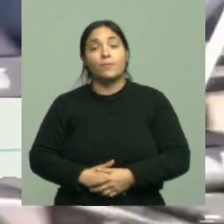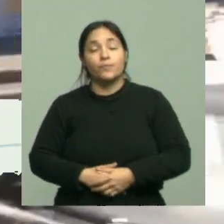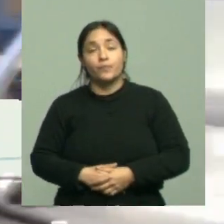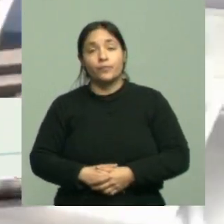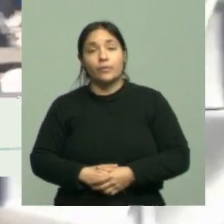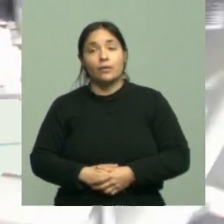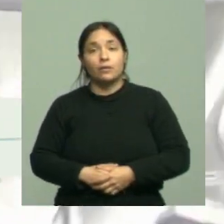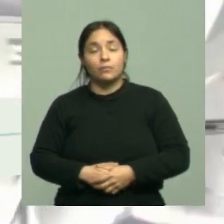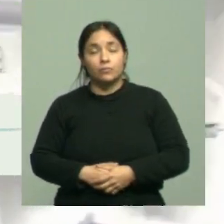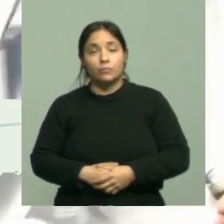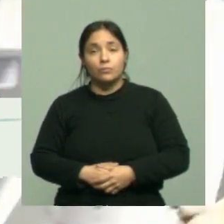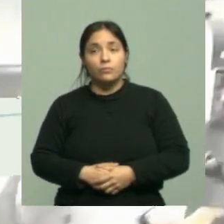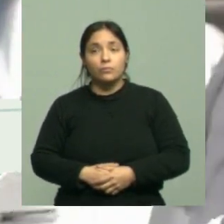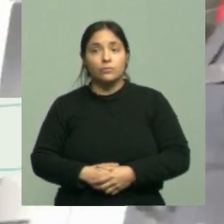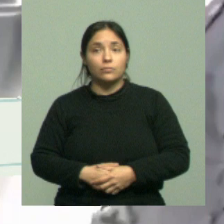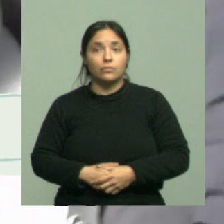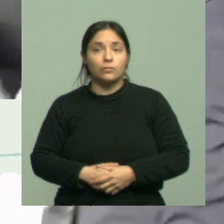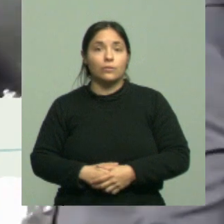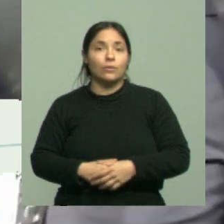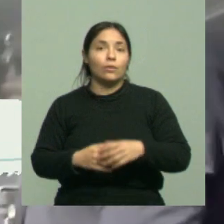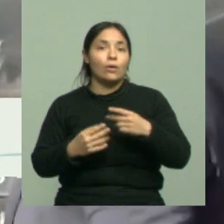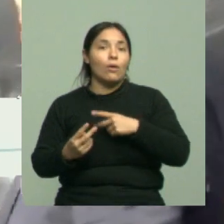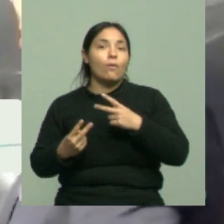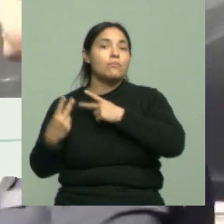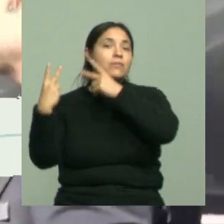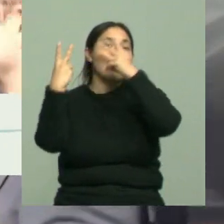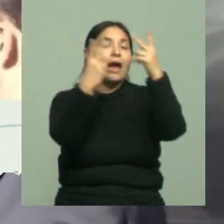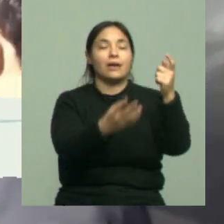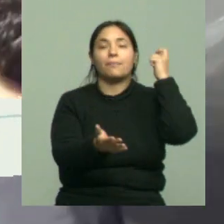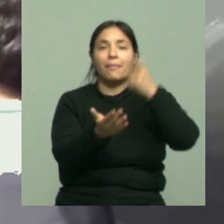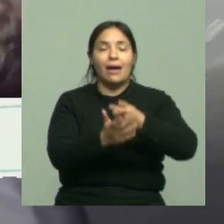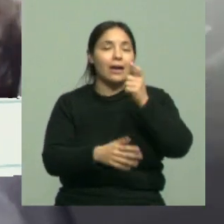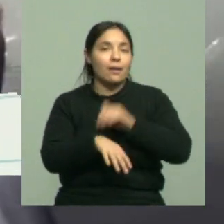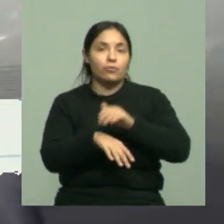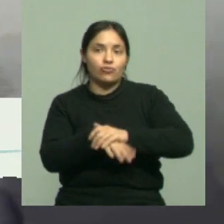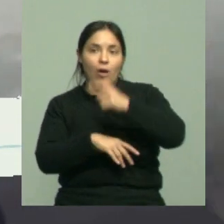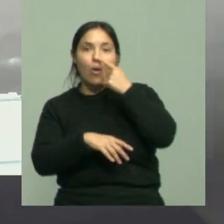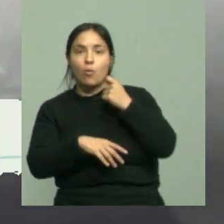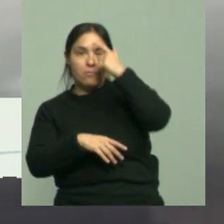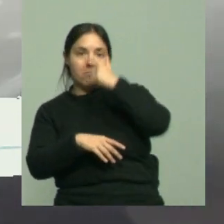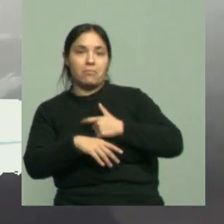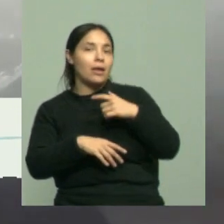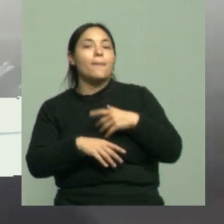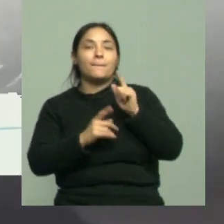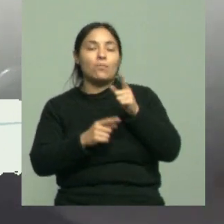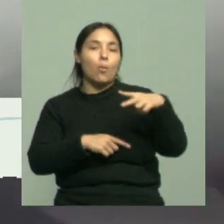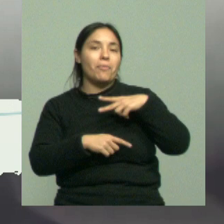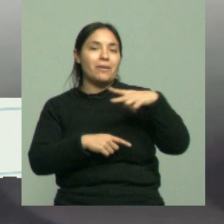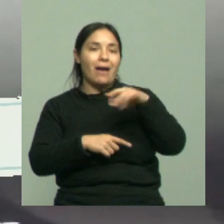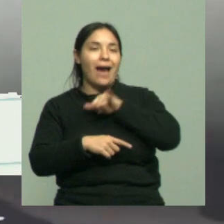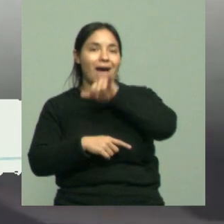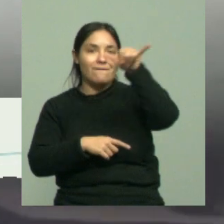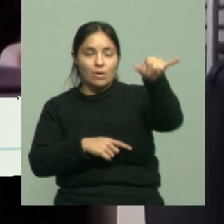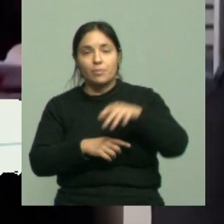un vuelo del cual se tiene que hacer cargo económicamente Assange. Tuvo que contratarse un charter privado que fue financiado por un préstamo del gobierno